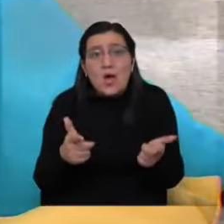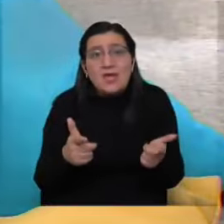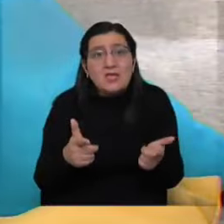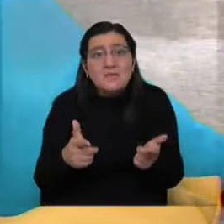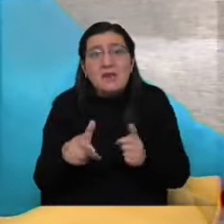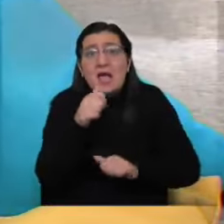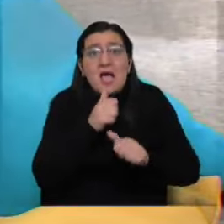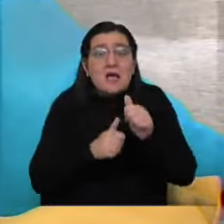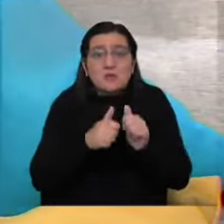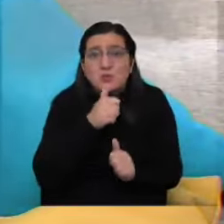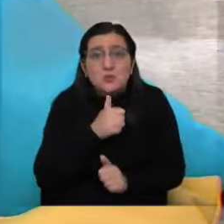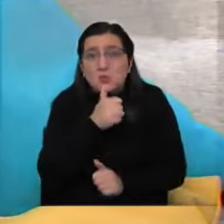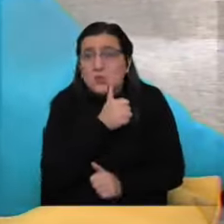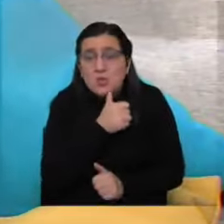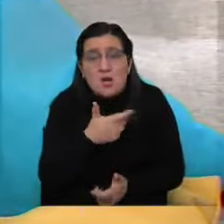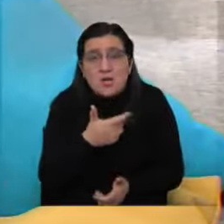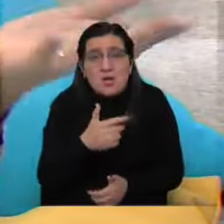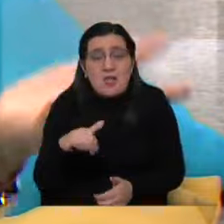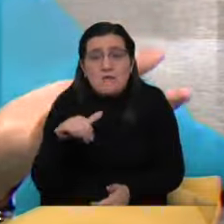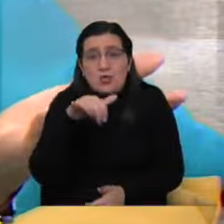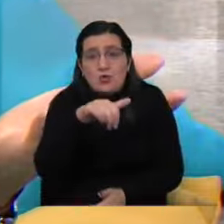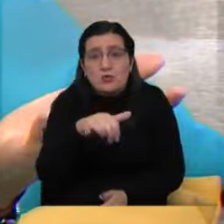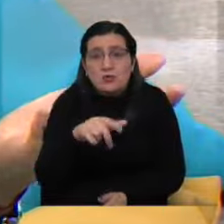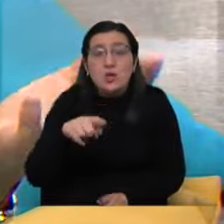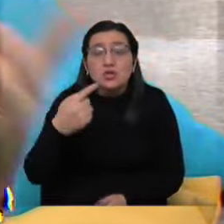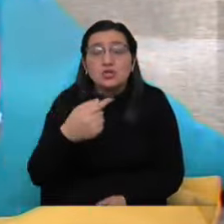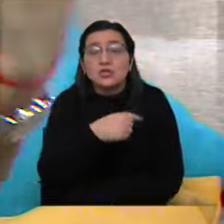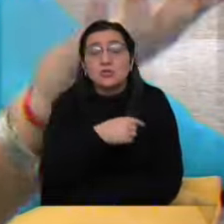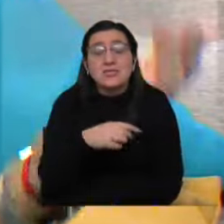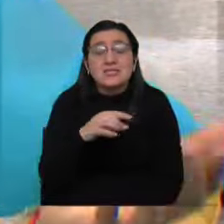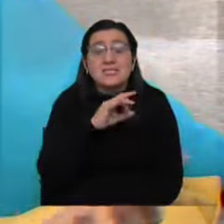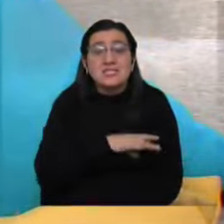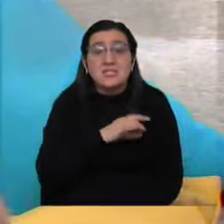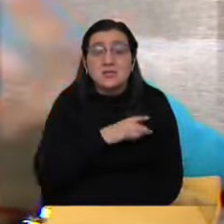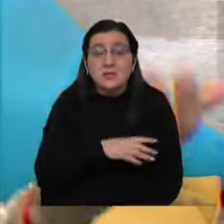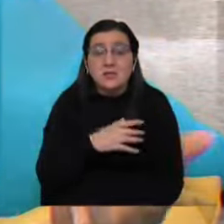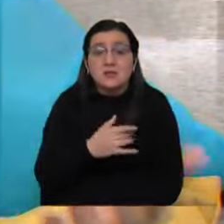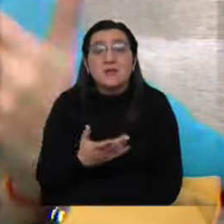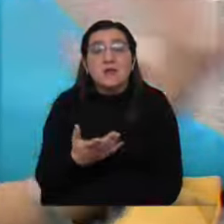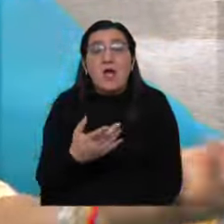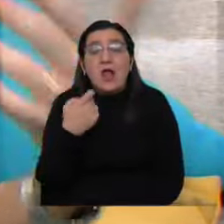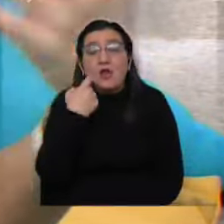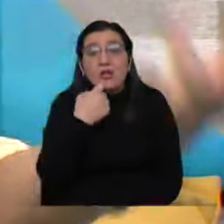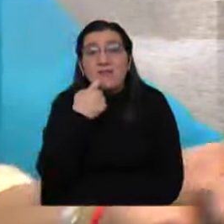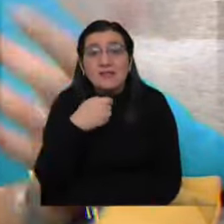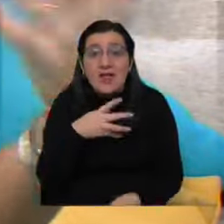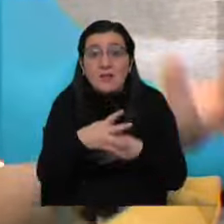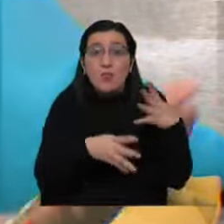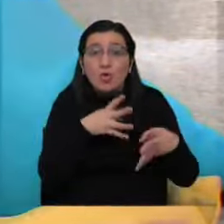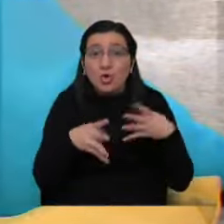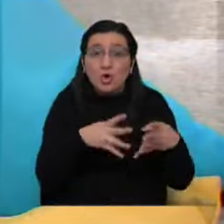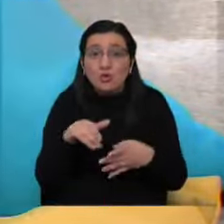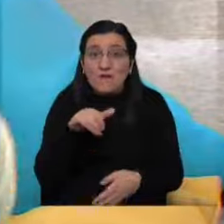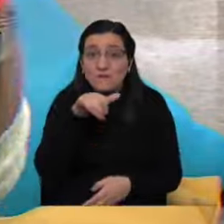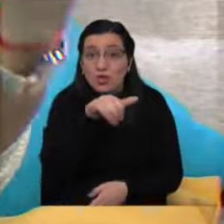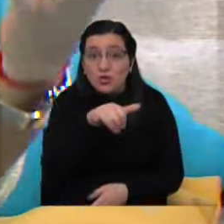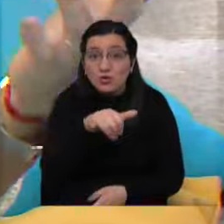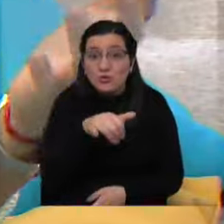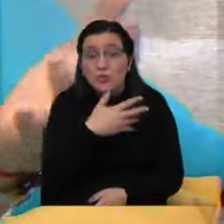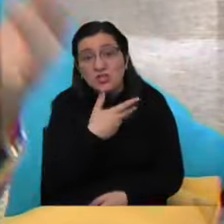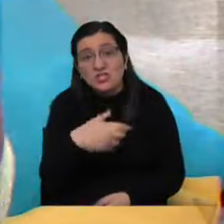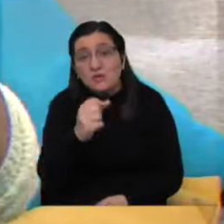prometieron que este año capaz que lo lo entreg y otro está en Chile el repuesto para el avión para el motor de uno de los aviones de chile hubo que llevarlo un